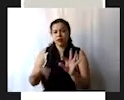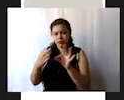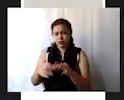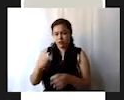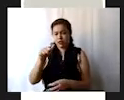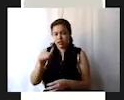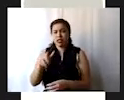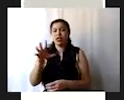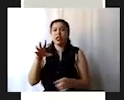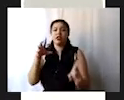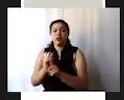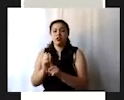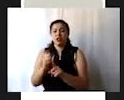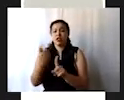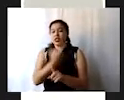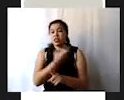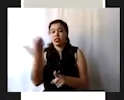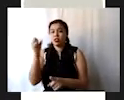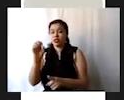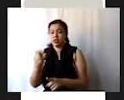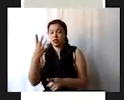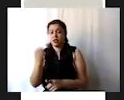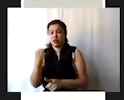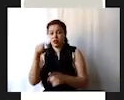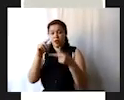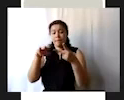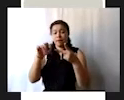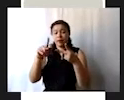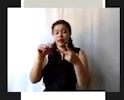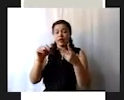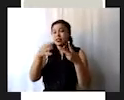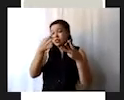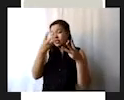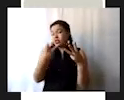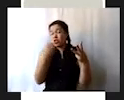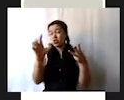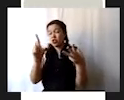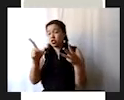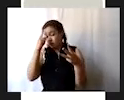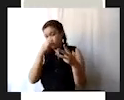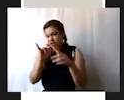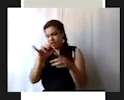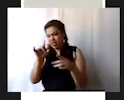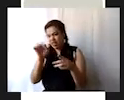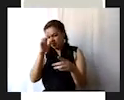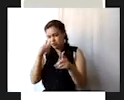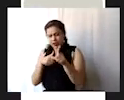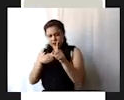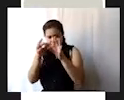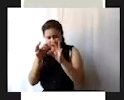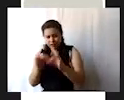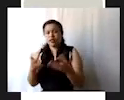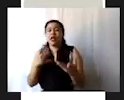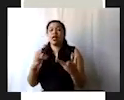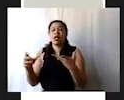objetivos, 169 metas y casi 230 indicadores de seguimiento constituyen el núcleo